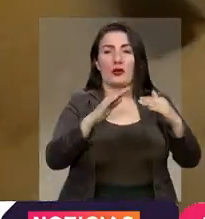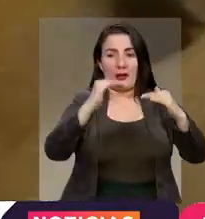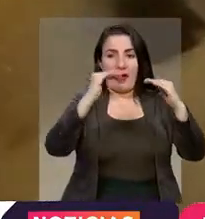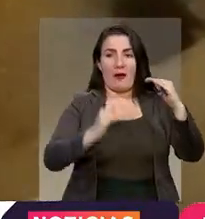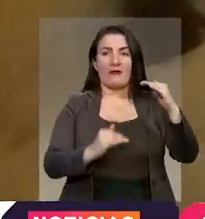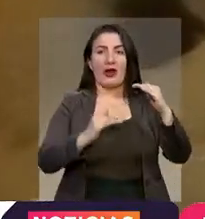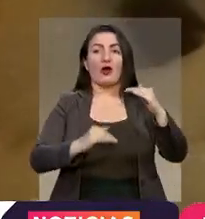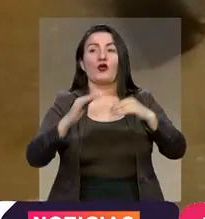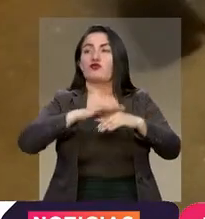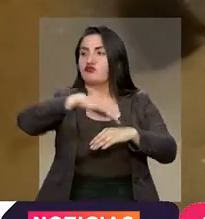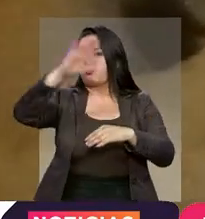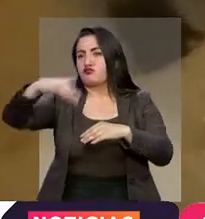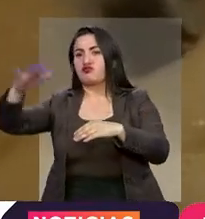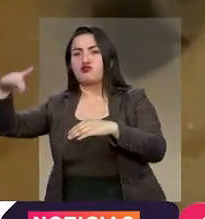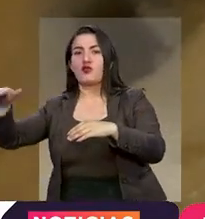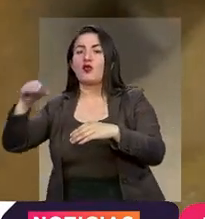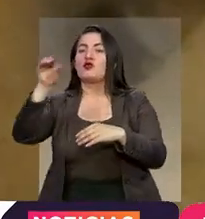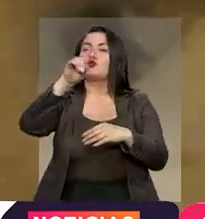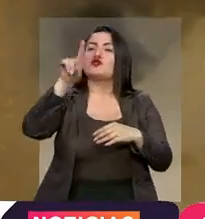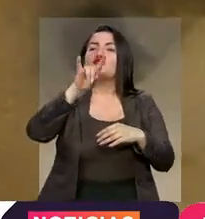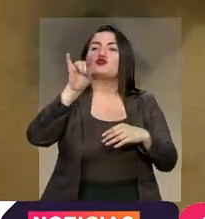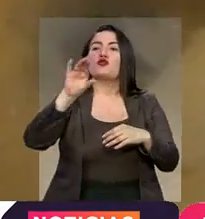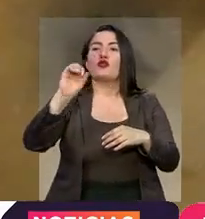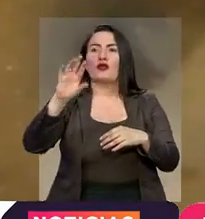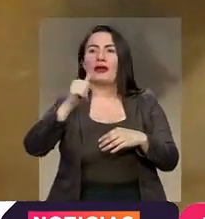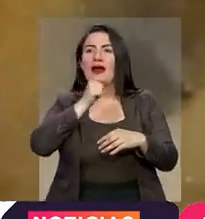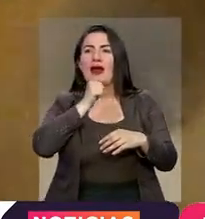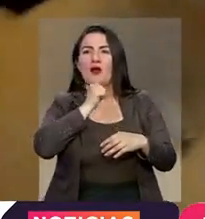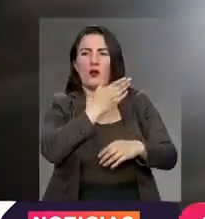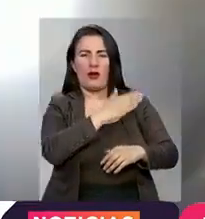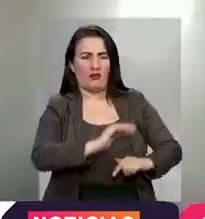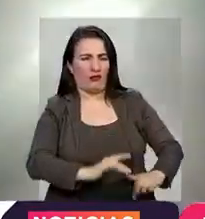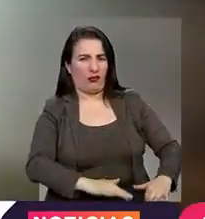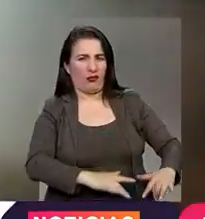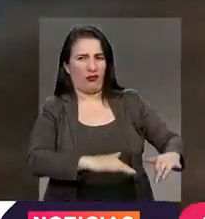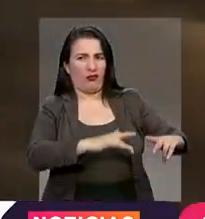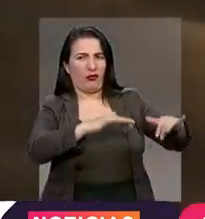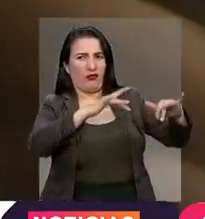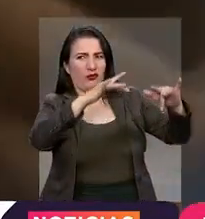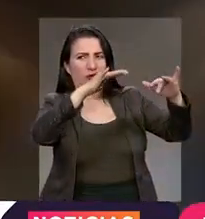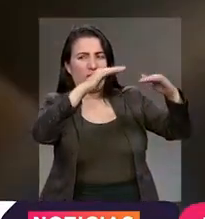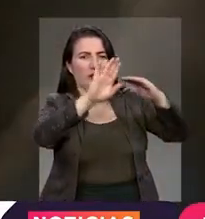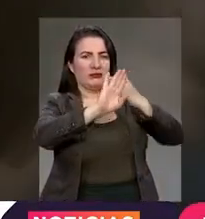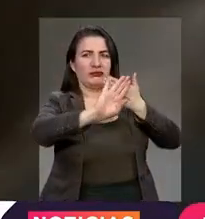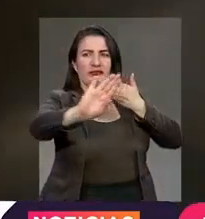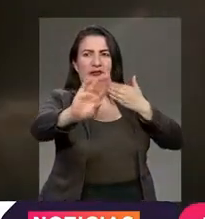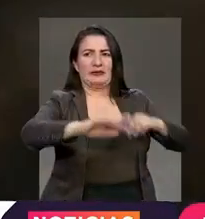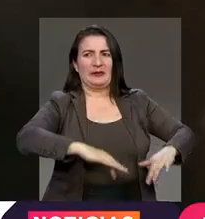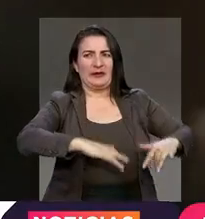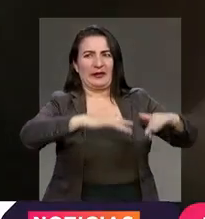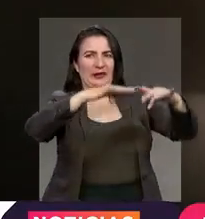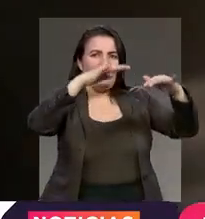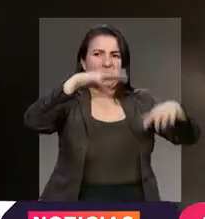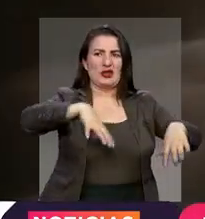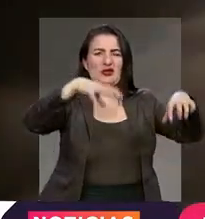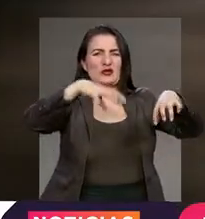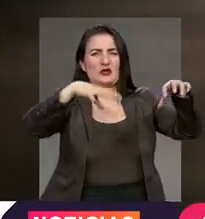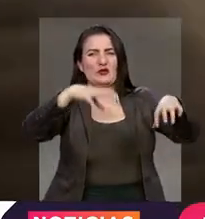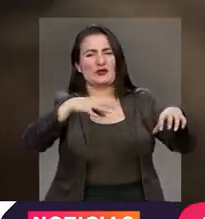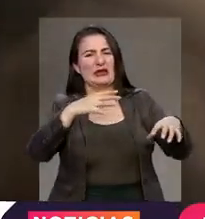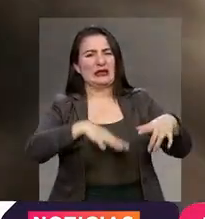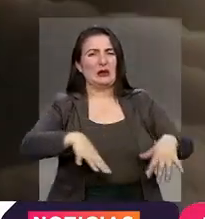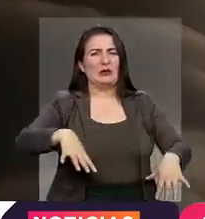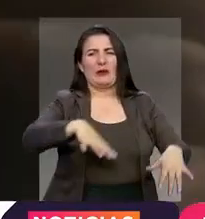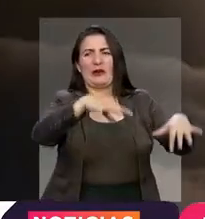baja de la montaña de Ciudadela Sucre y un afluente con aguas contaminadas separa unas viviendas de otras. Las fuertes lluvias lo